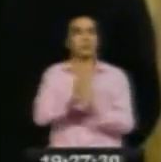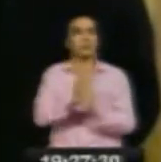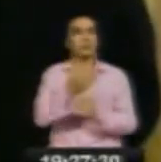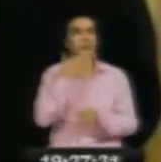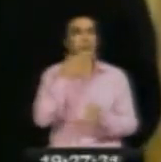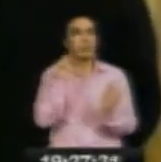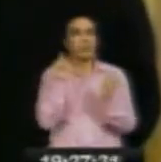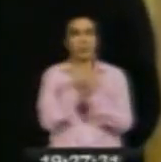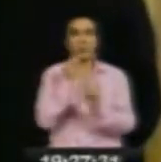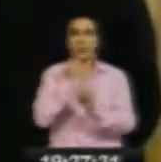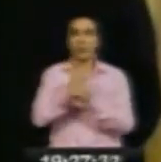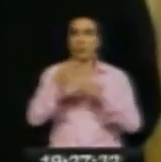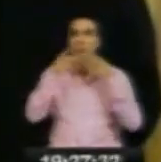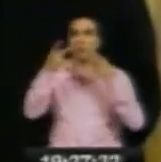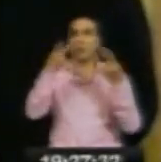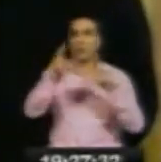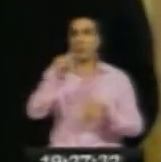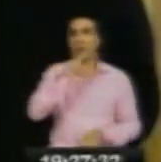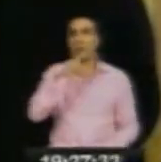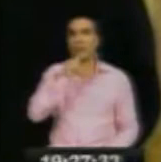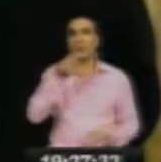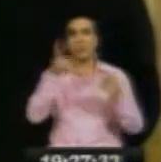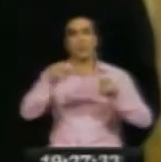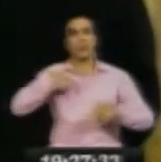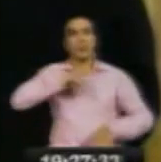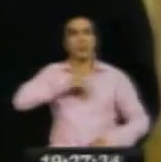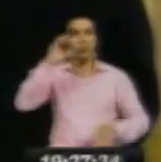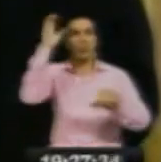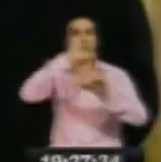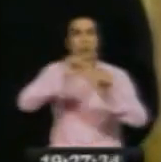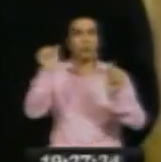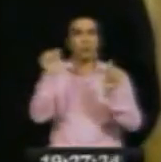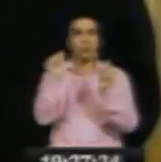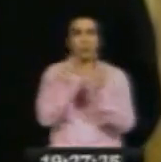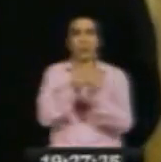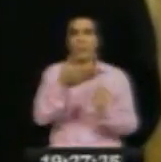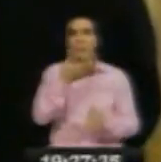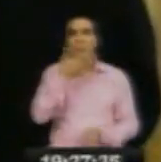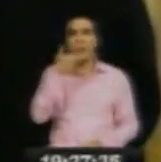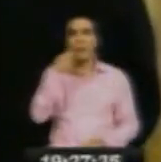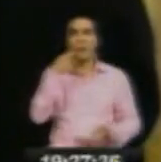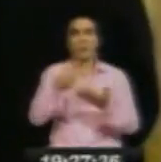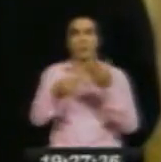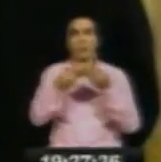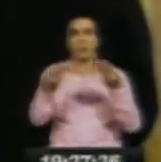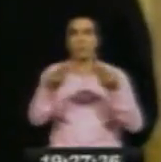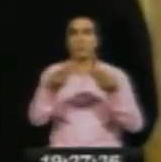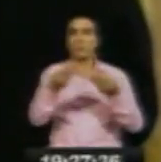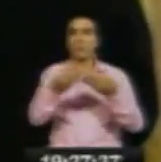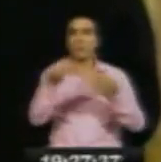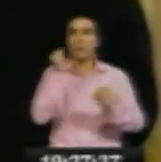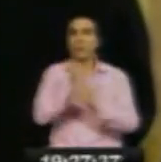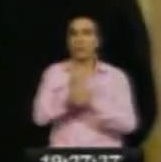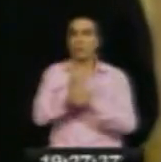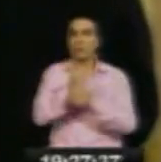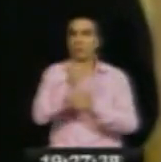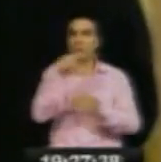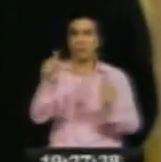con entidades públicas y privadas. También estamos buscando, a través de mejoras en las herramientas para la mediación laboral,